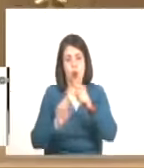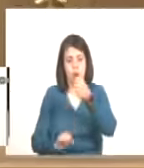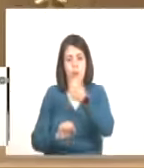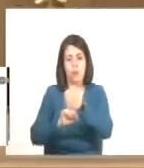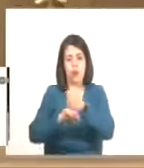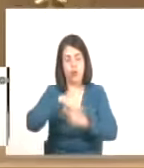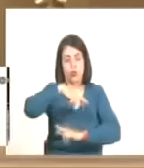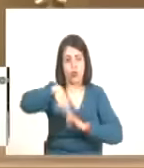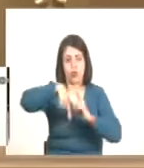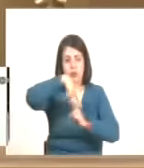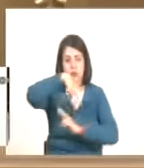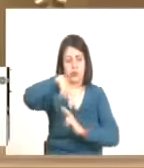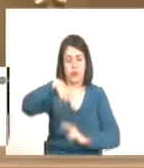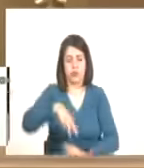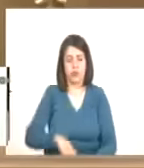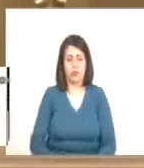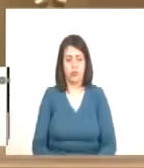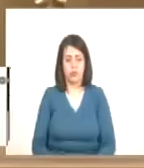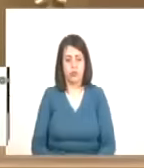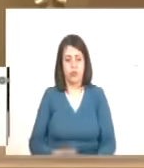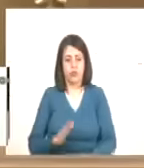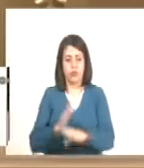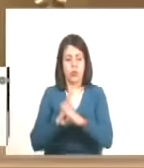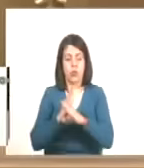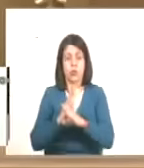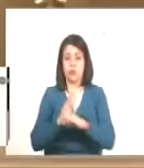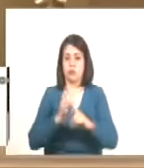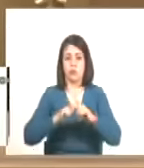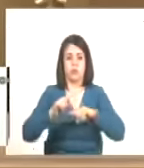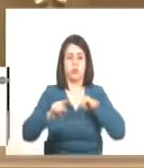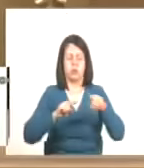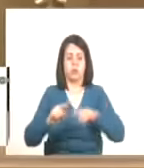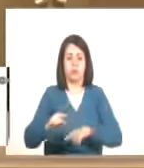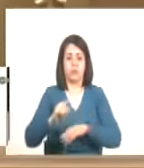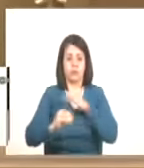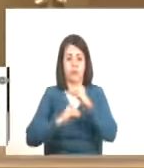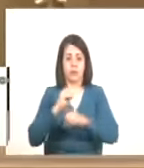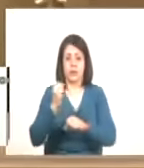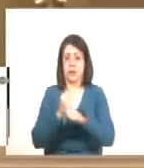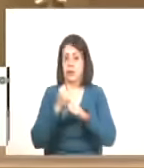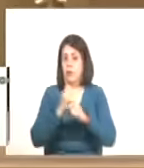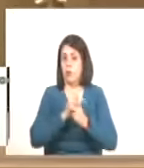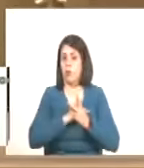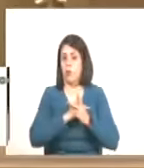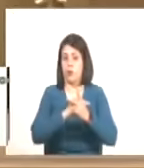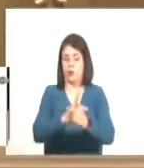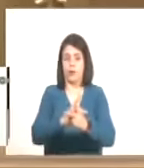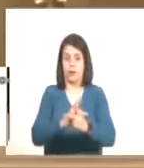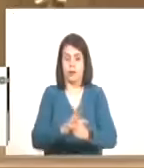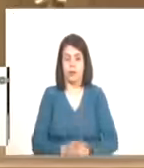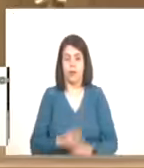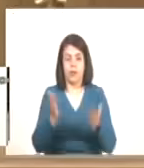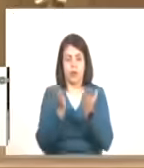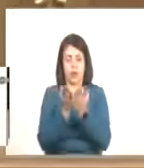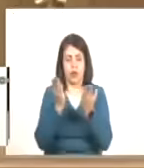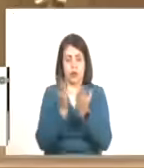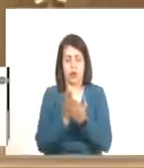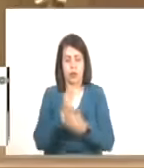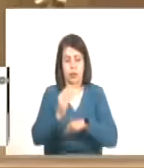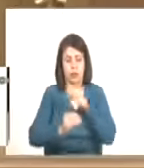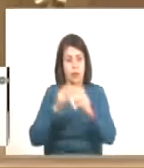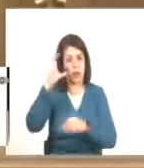la revolución, contra el burocratismo, el trabajo voluntario, escuela creadora